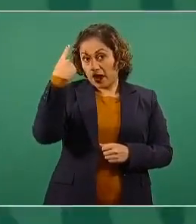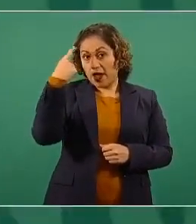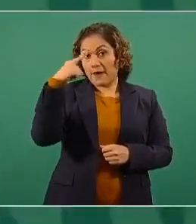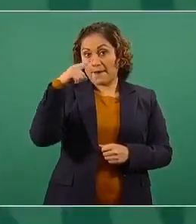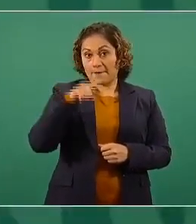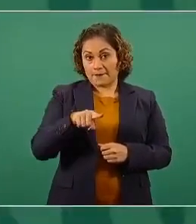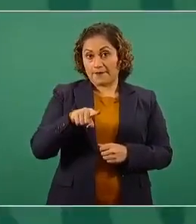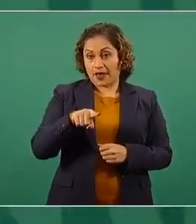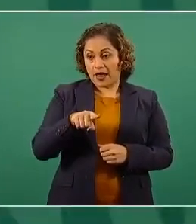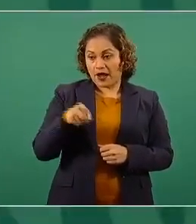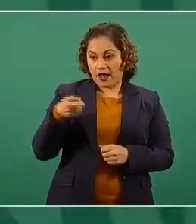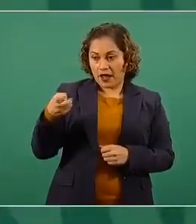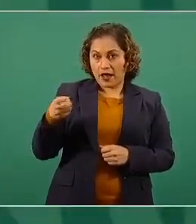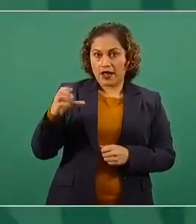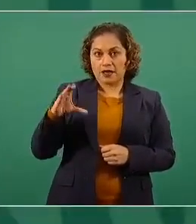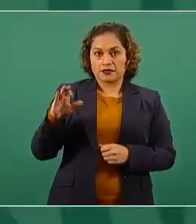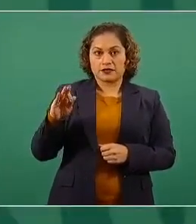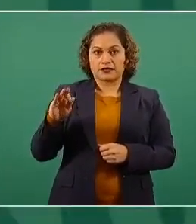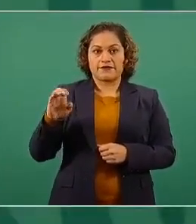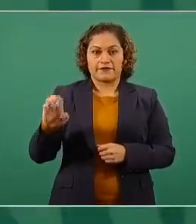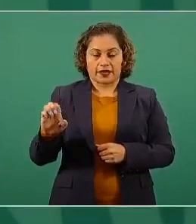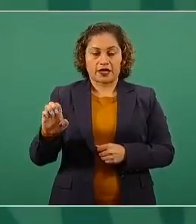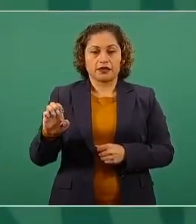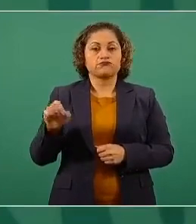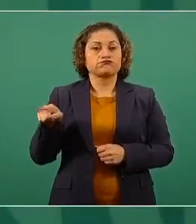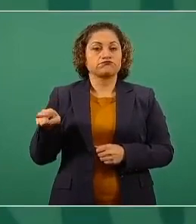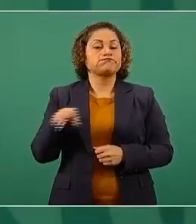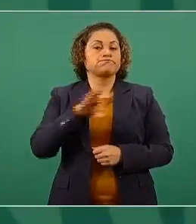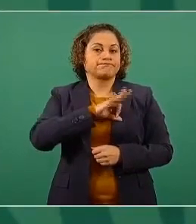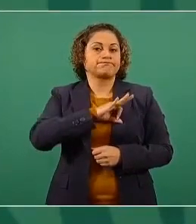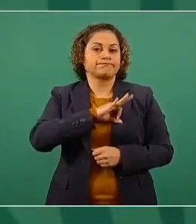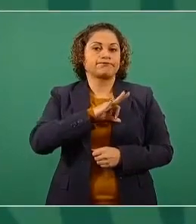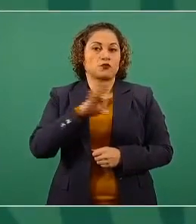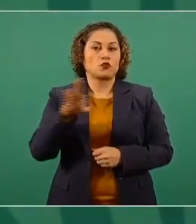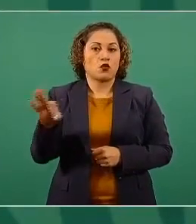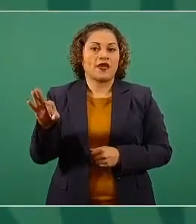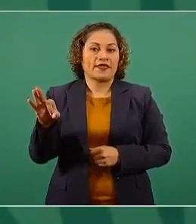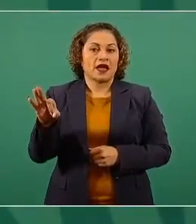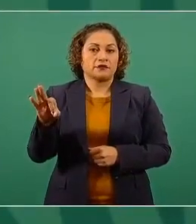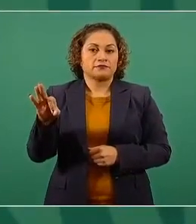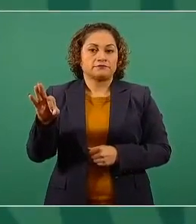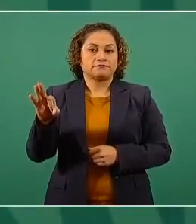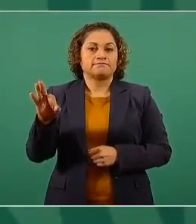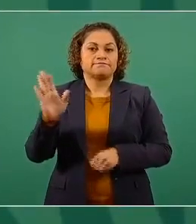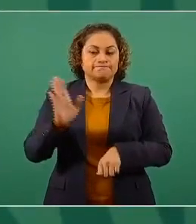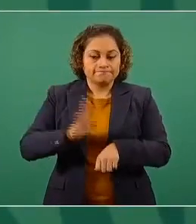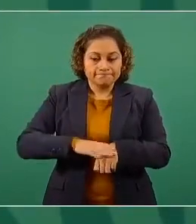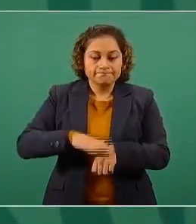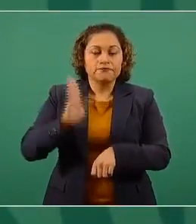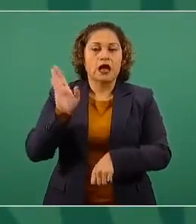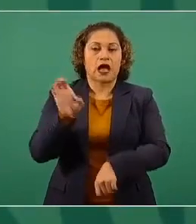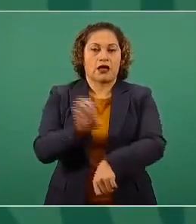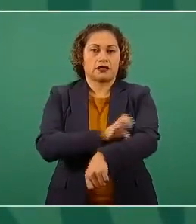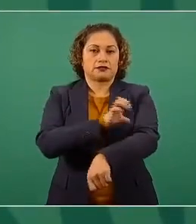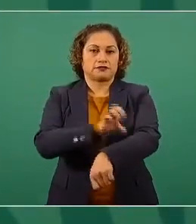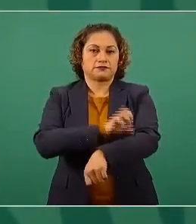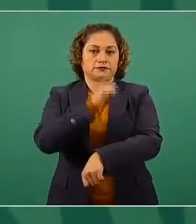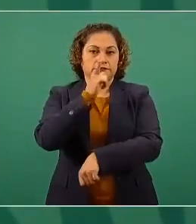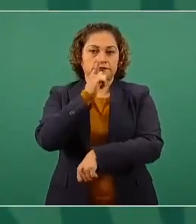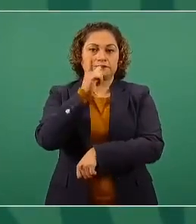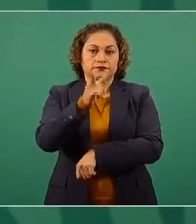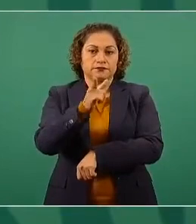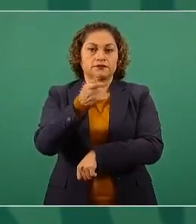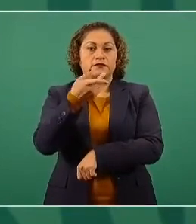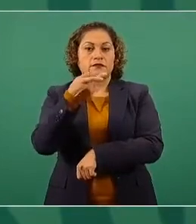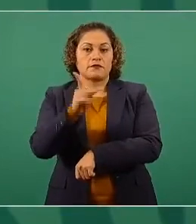la Comisión Federal de Electricidad produzca energía eléctrica de menor